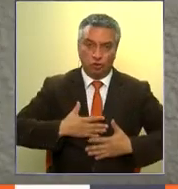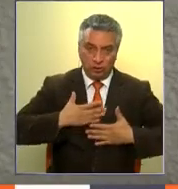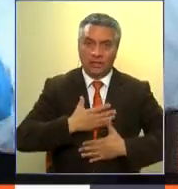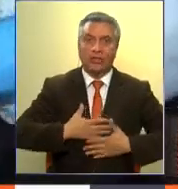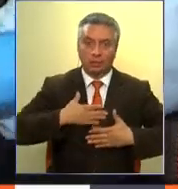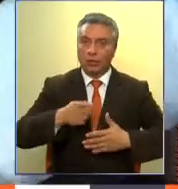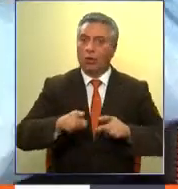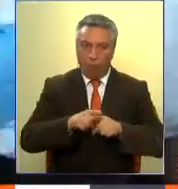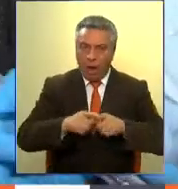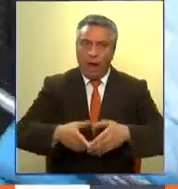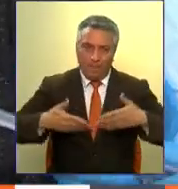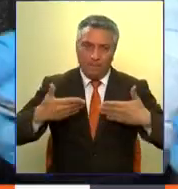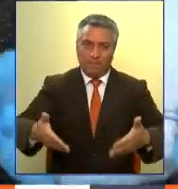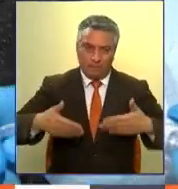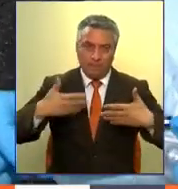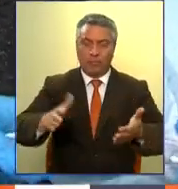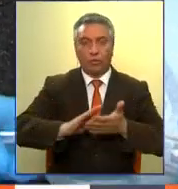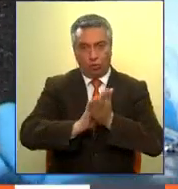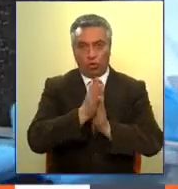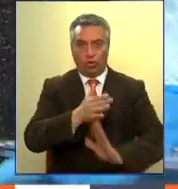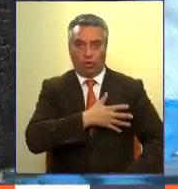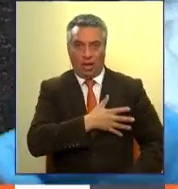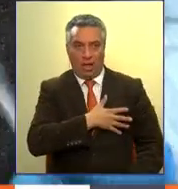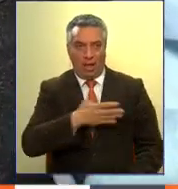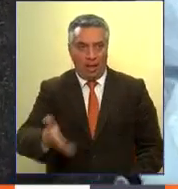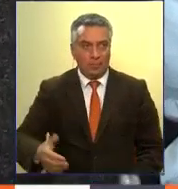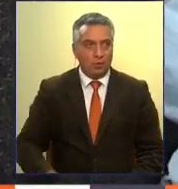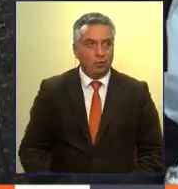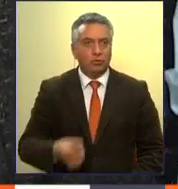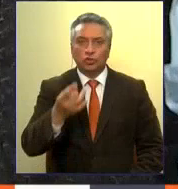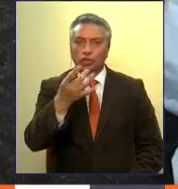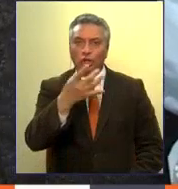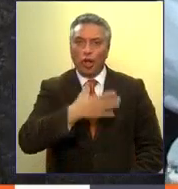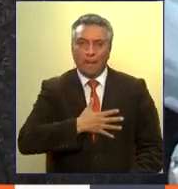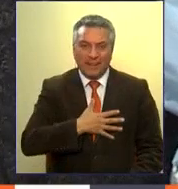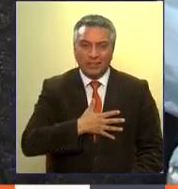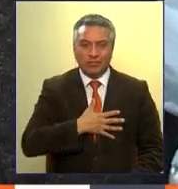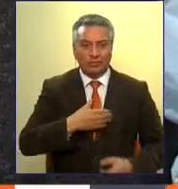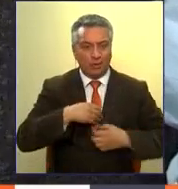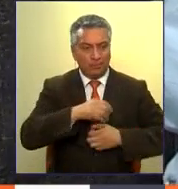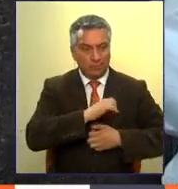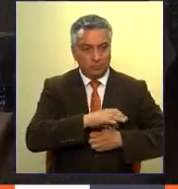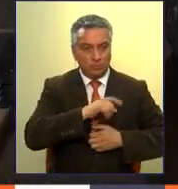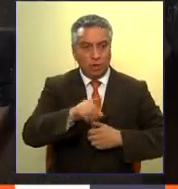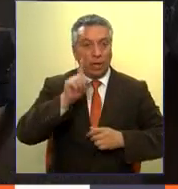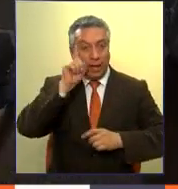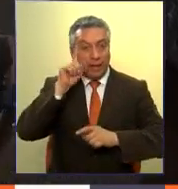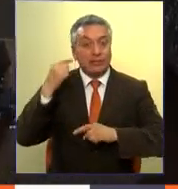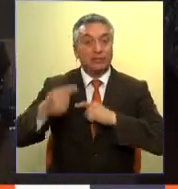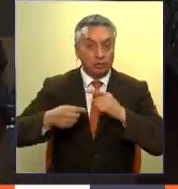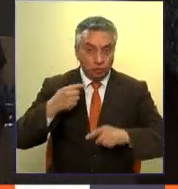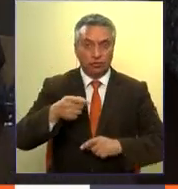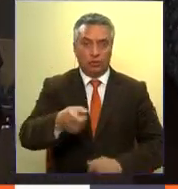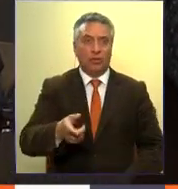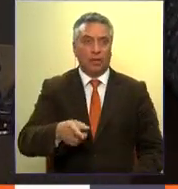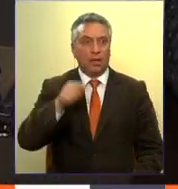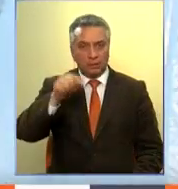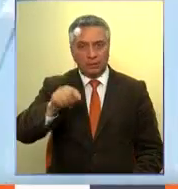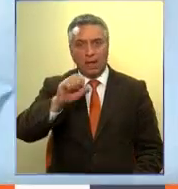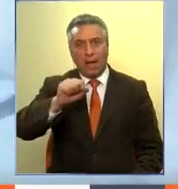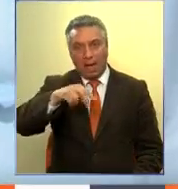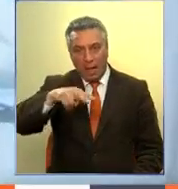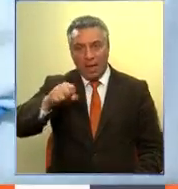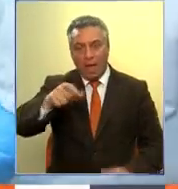todo su amor. Dolor al pecho, palpitaciones. No, no, no. Su historia motivó al municipio. Con Ana se inicia el programa de